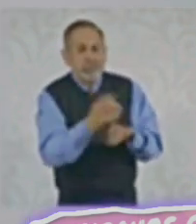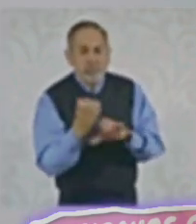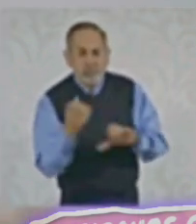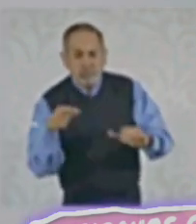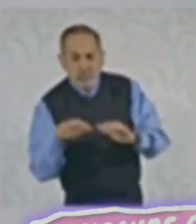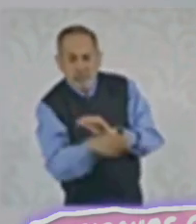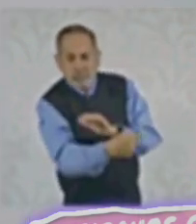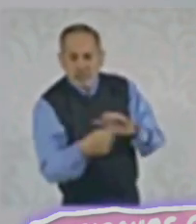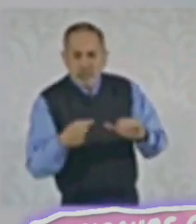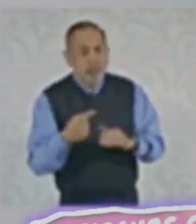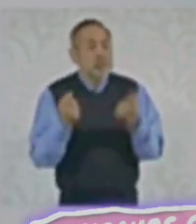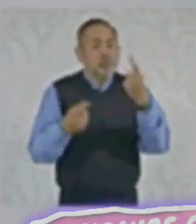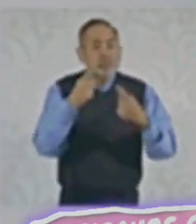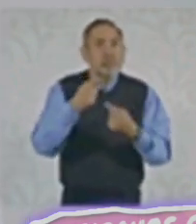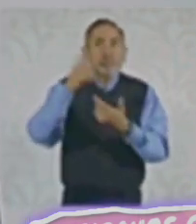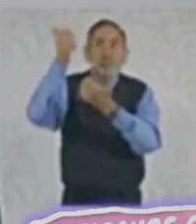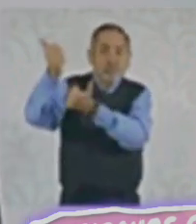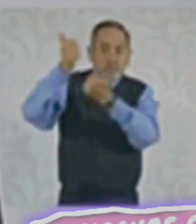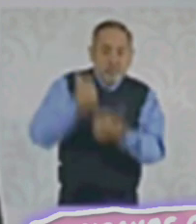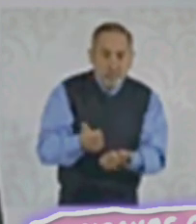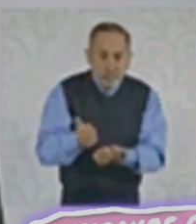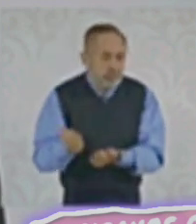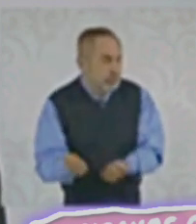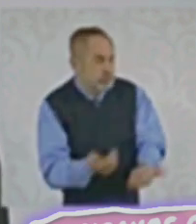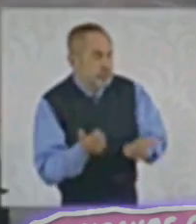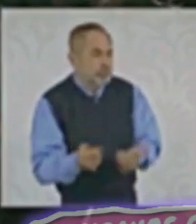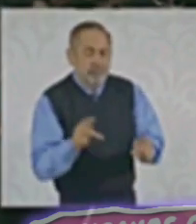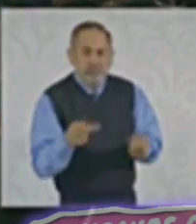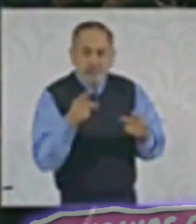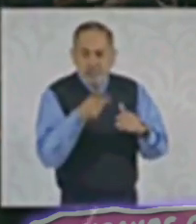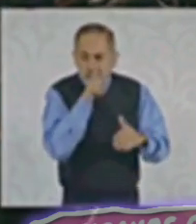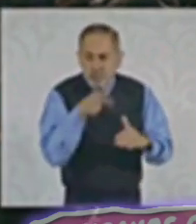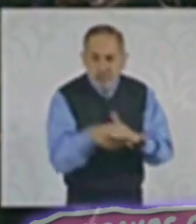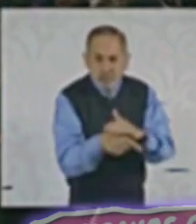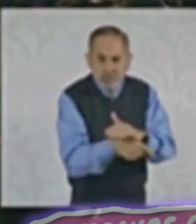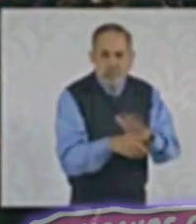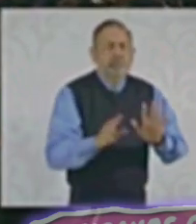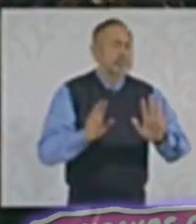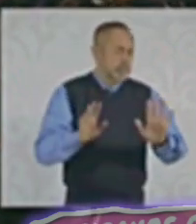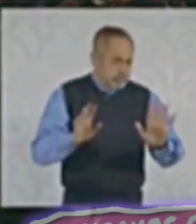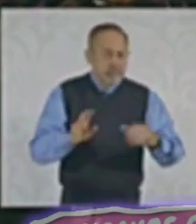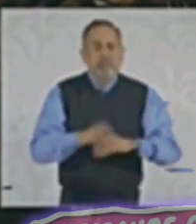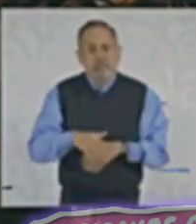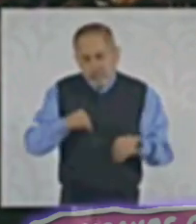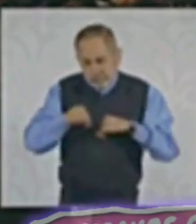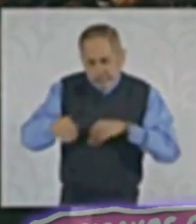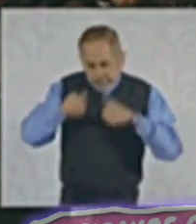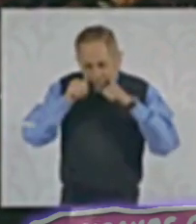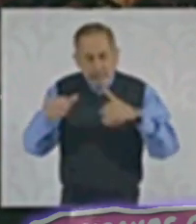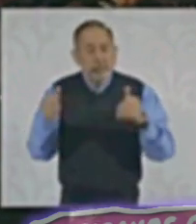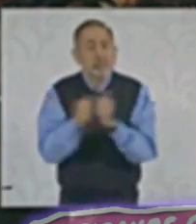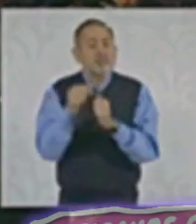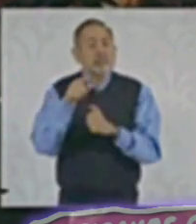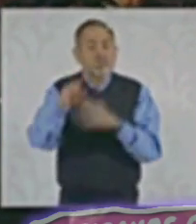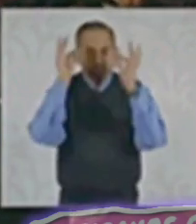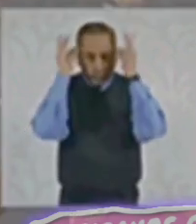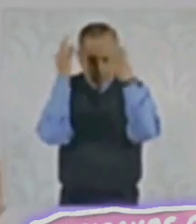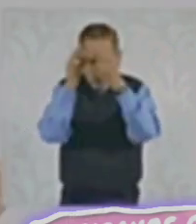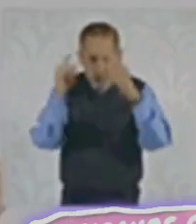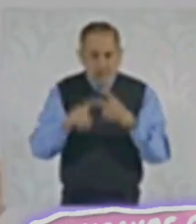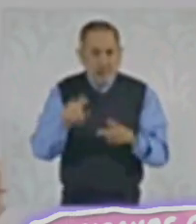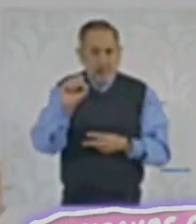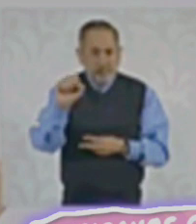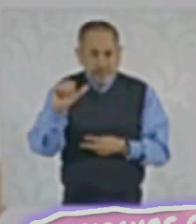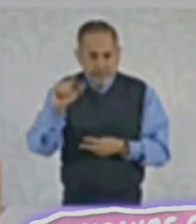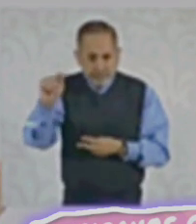hasta importación de combustibles, y estamos trabajando en ello también junto con aduanas, el